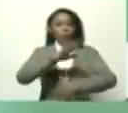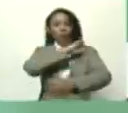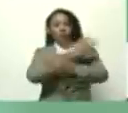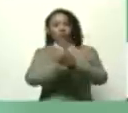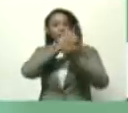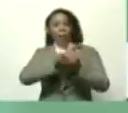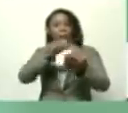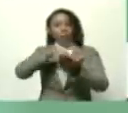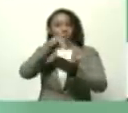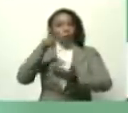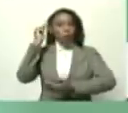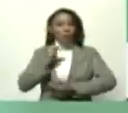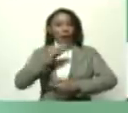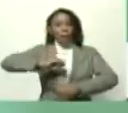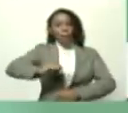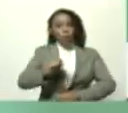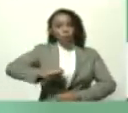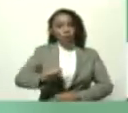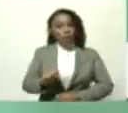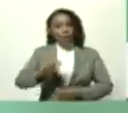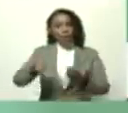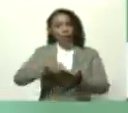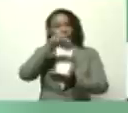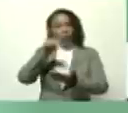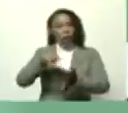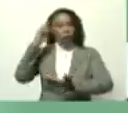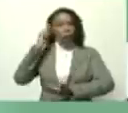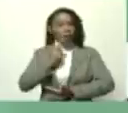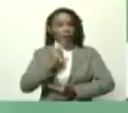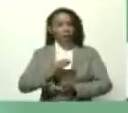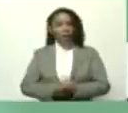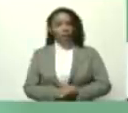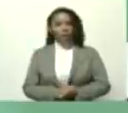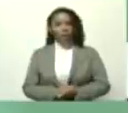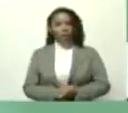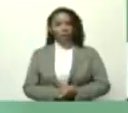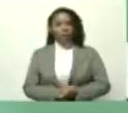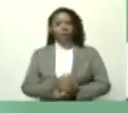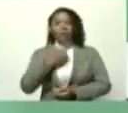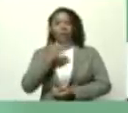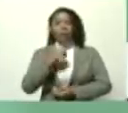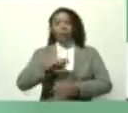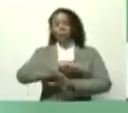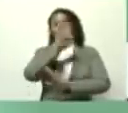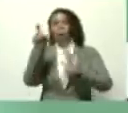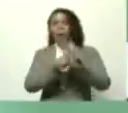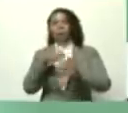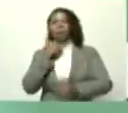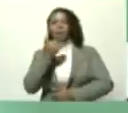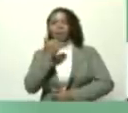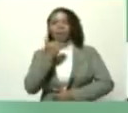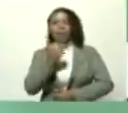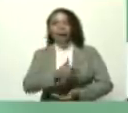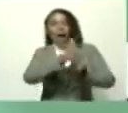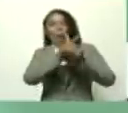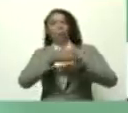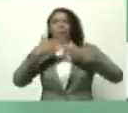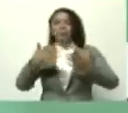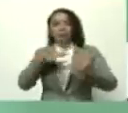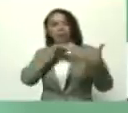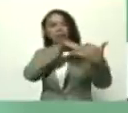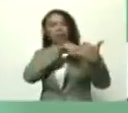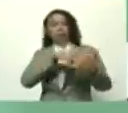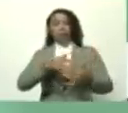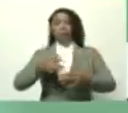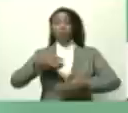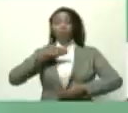Nacional Bolivariana, por la Policía Nacional Bolivariana, casi en su totalidad son armas de guerra